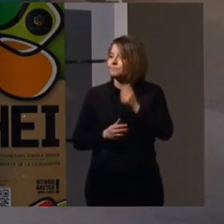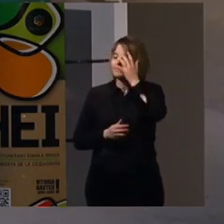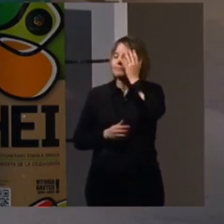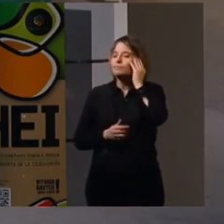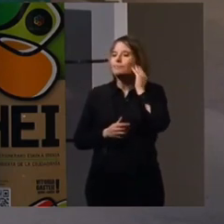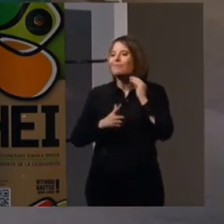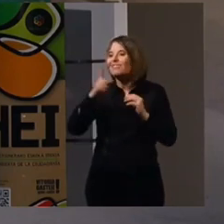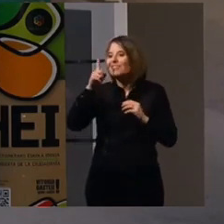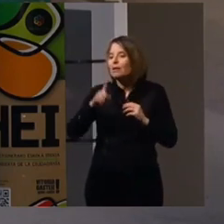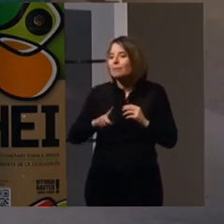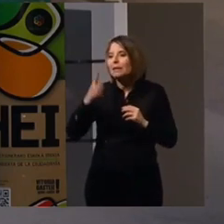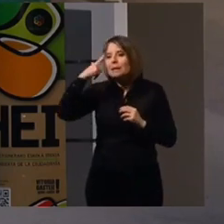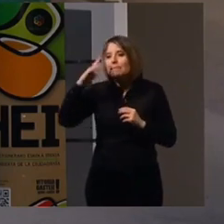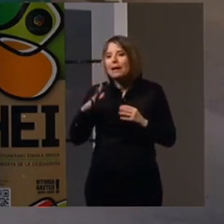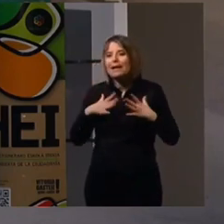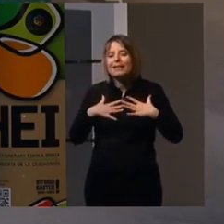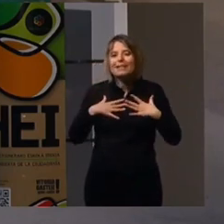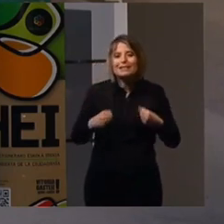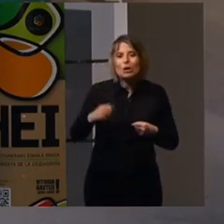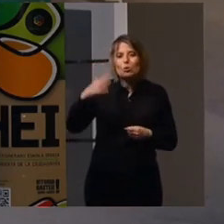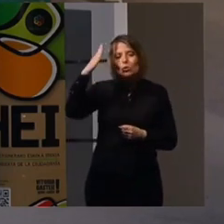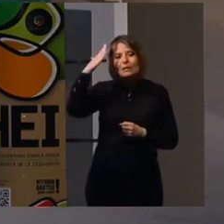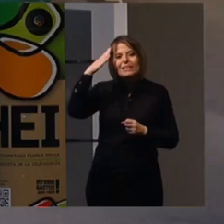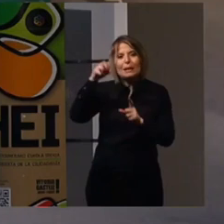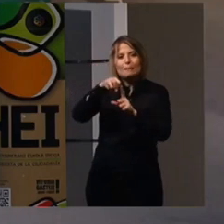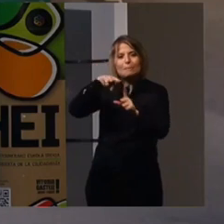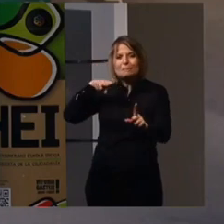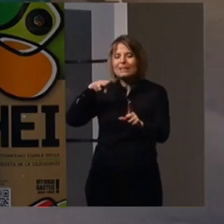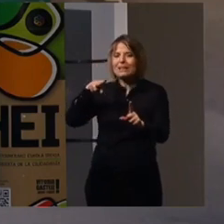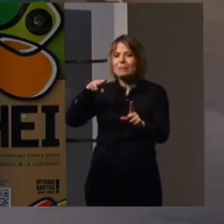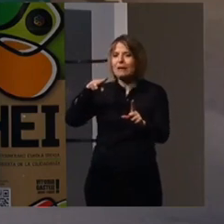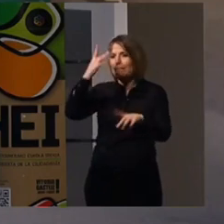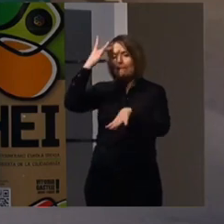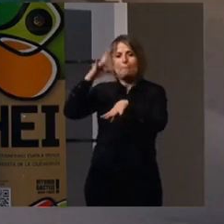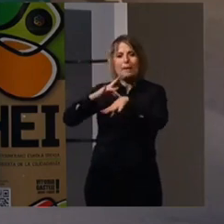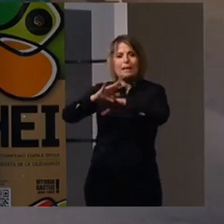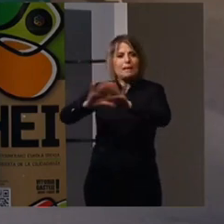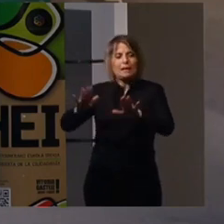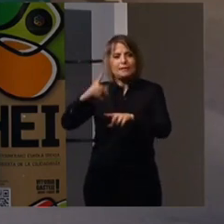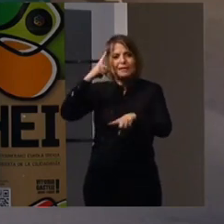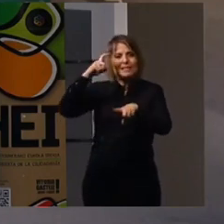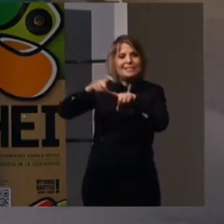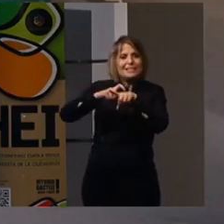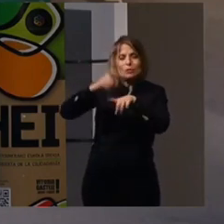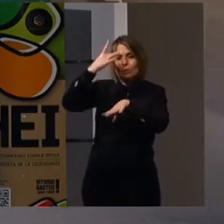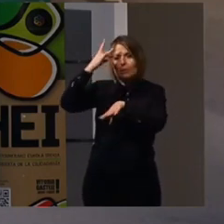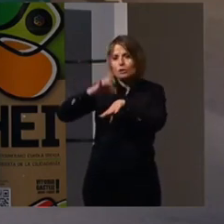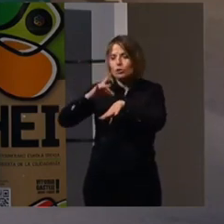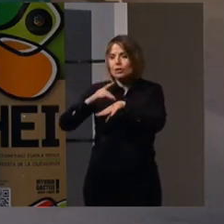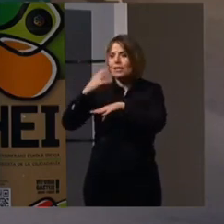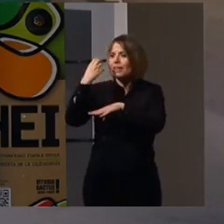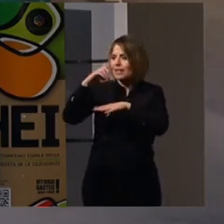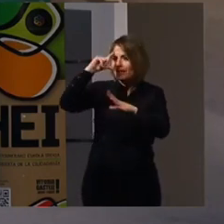nos parecía que se estaba hablando de salud mental desde una perspectiva muy clínica. ¿Vale? La psicopatología, que es la ciencia que nutre